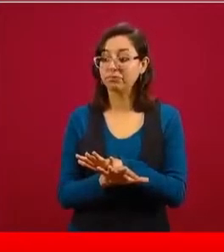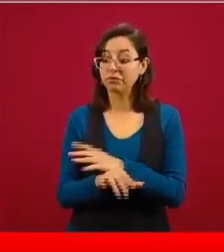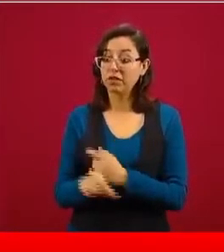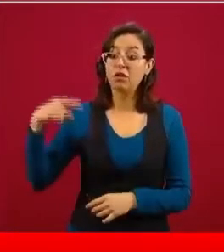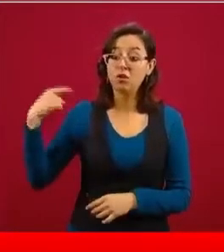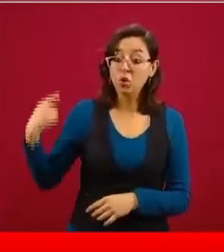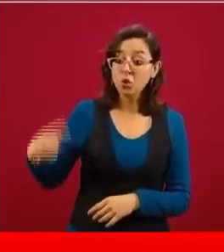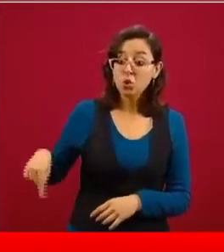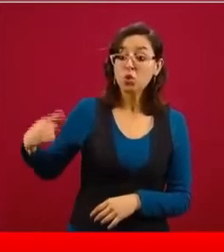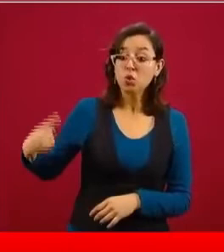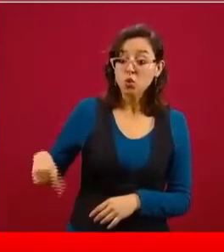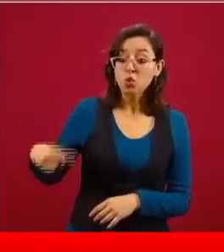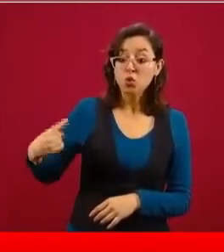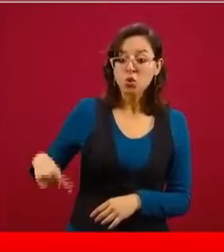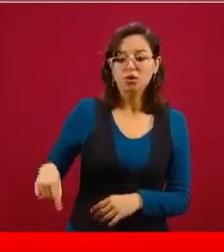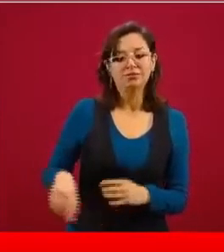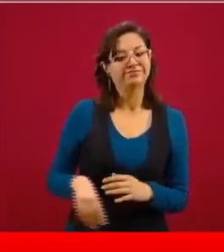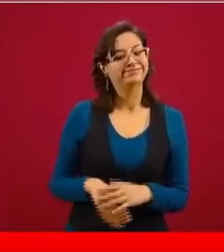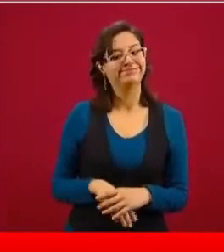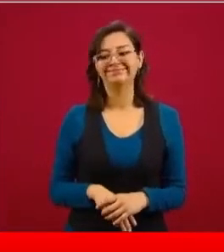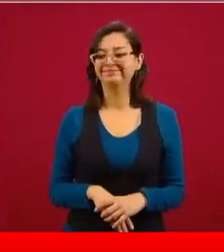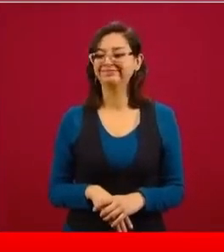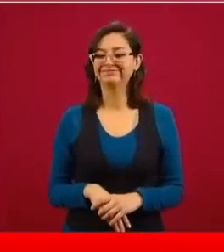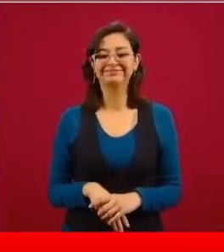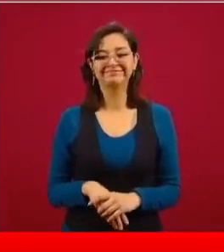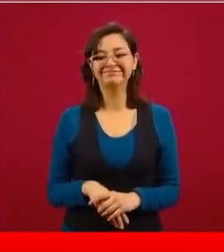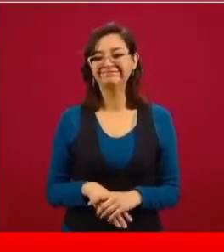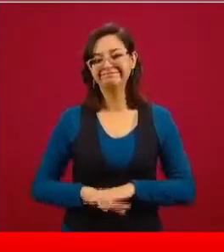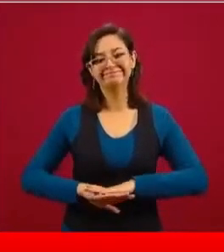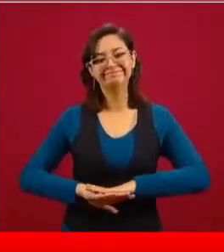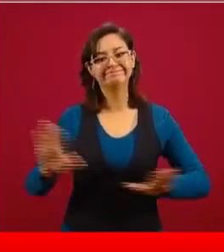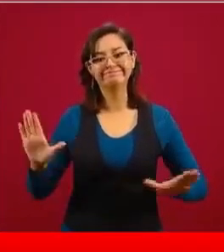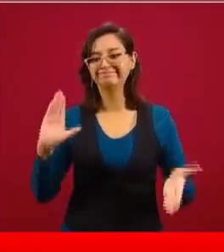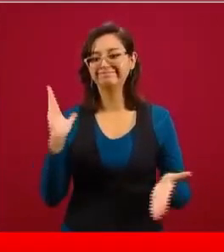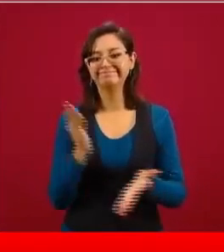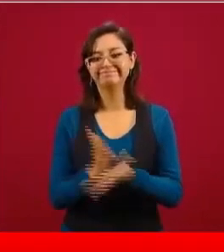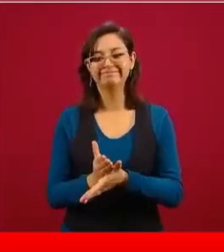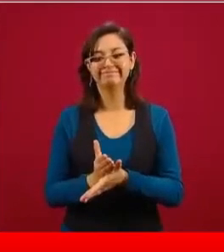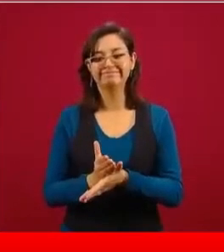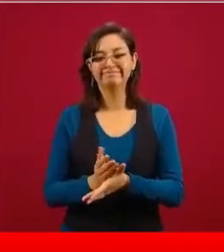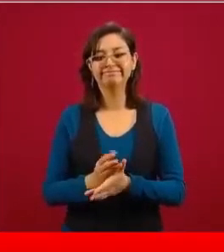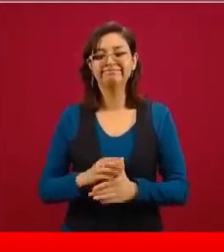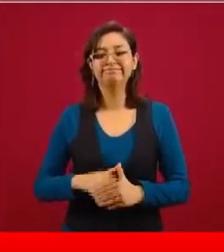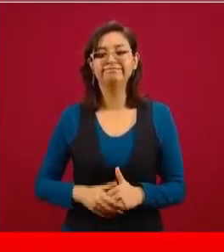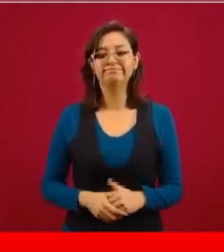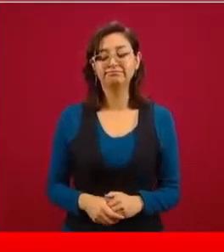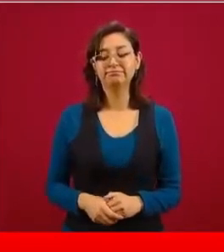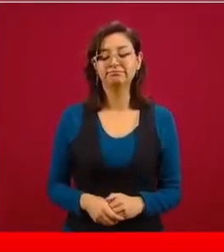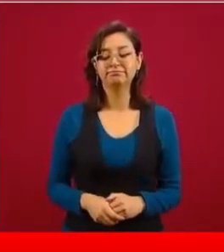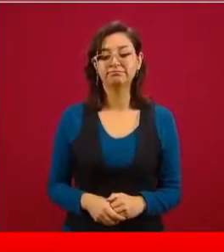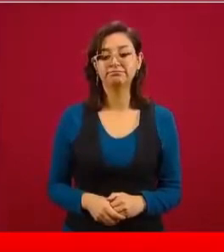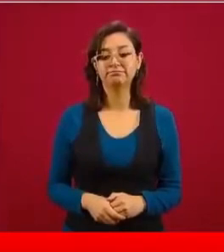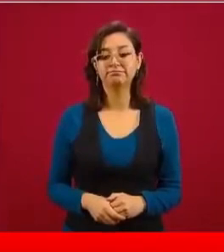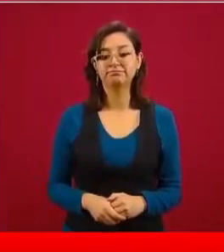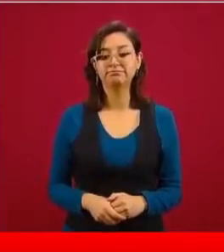lo que se aplica. Entonces, aclarar eso y